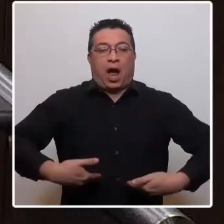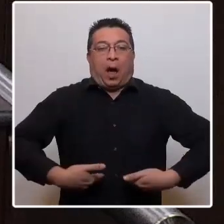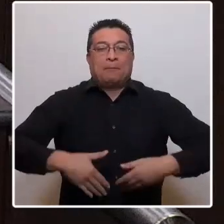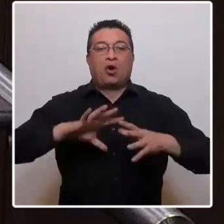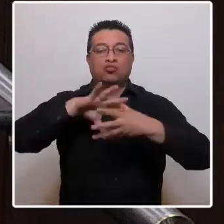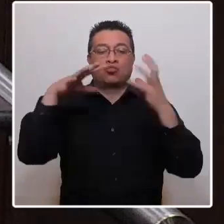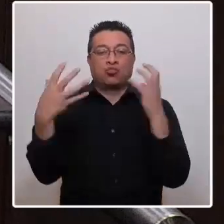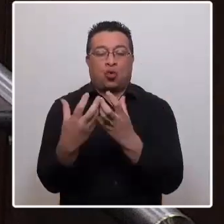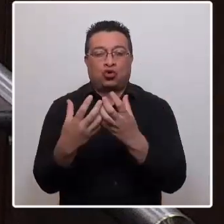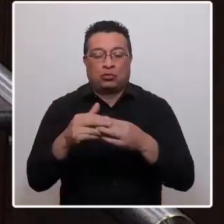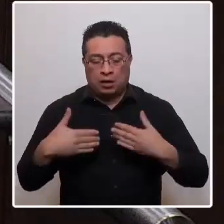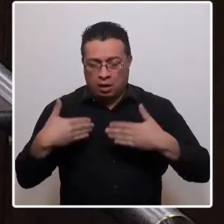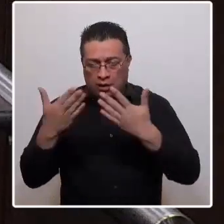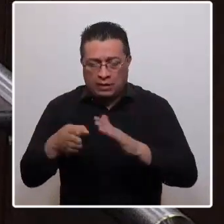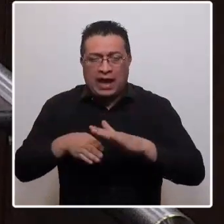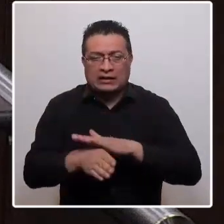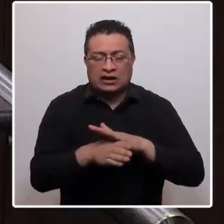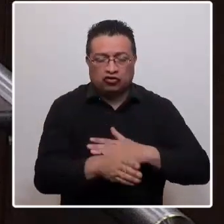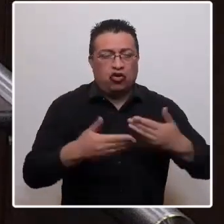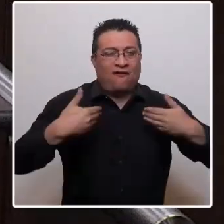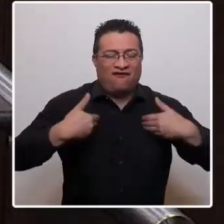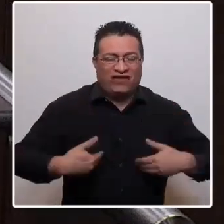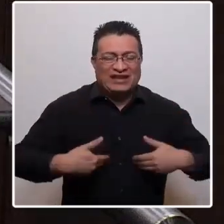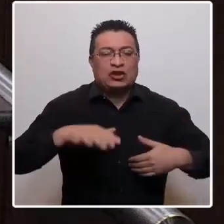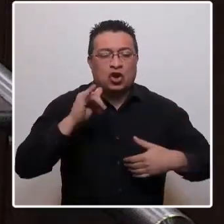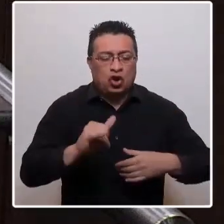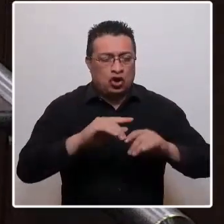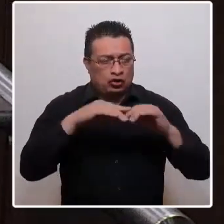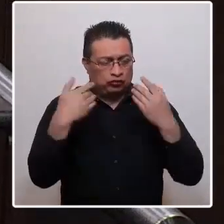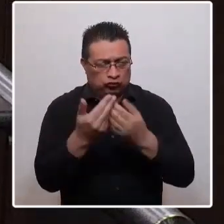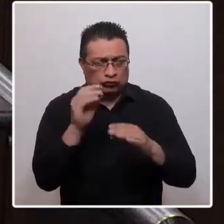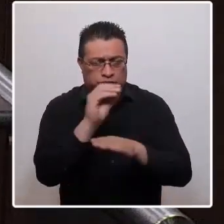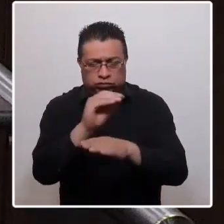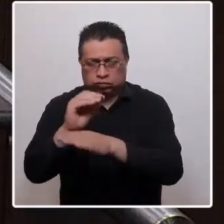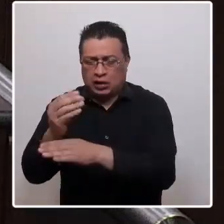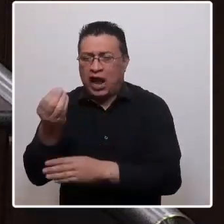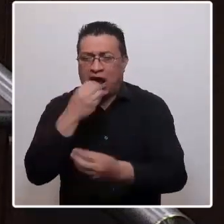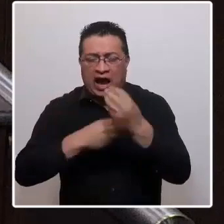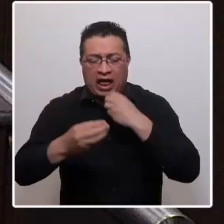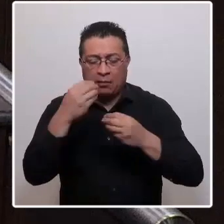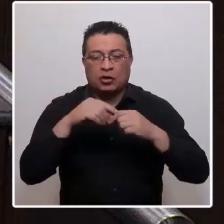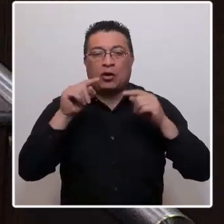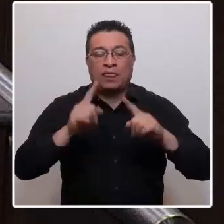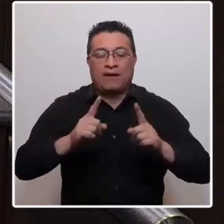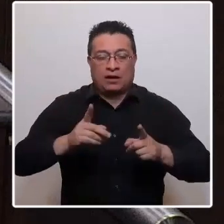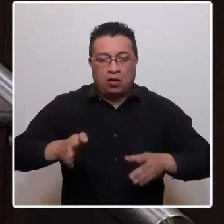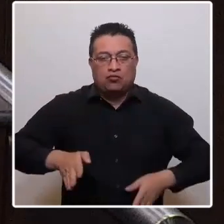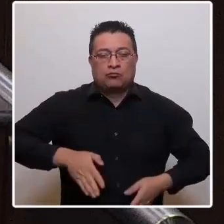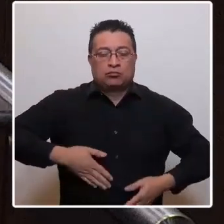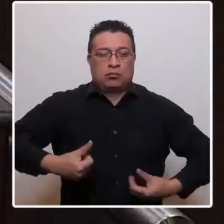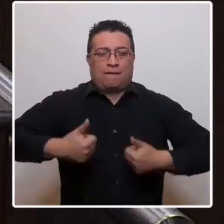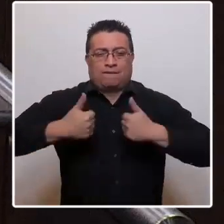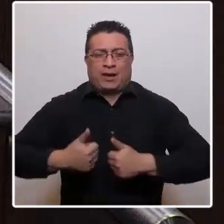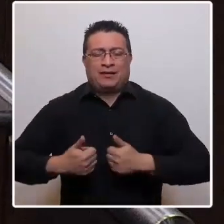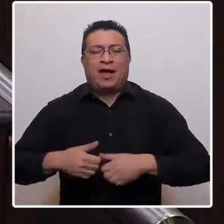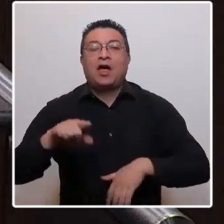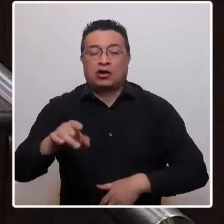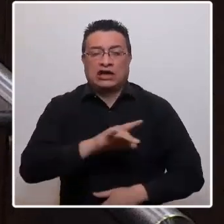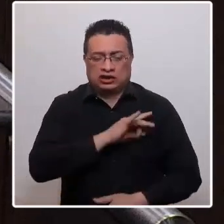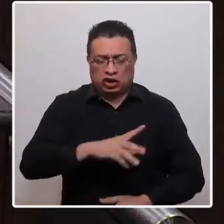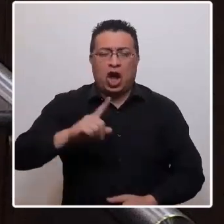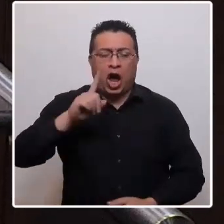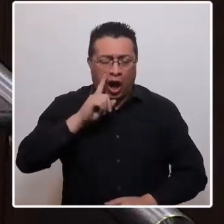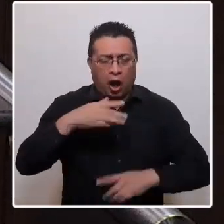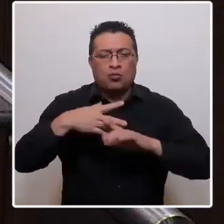ofreciendo acceso físico y económico a suficientes alimentos que sean, por lo demás, nutritivos. En Chile tenemos muchos desafíos en